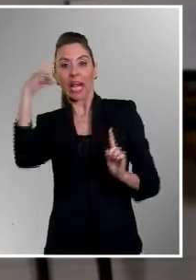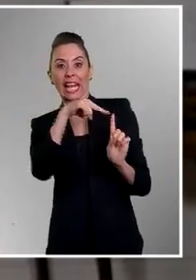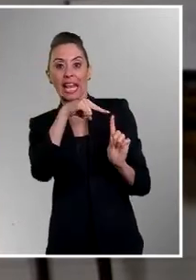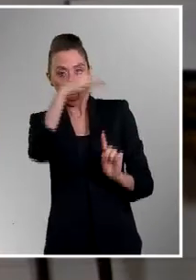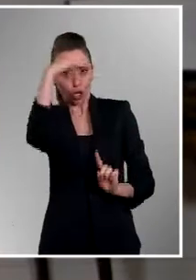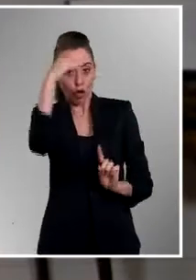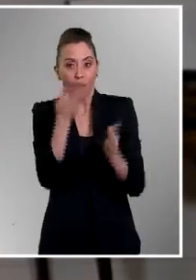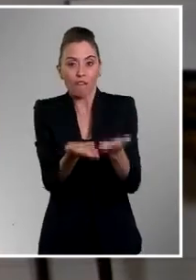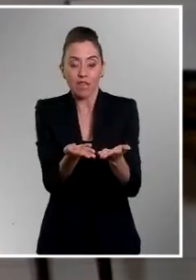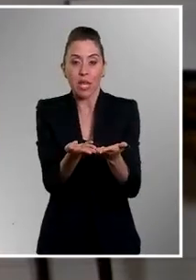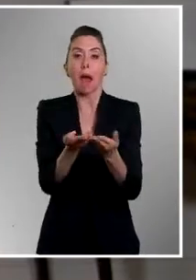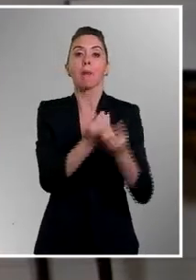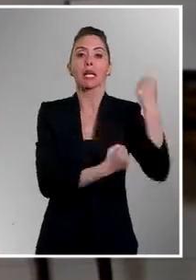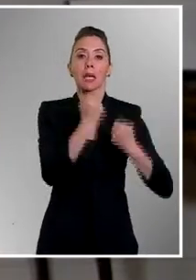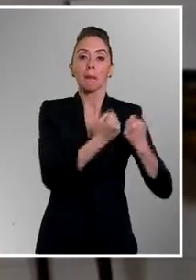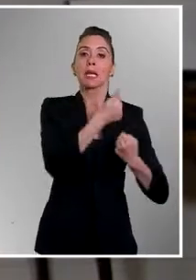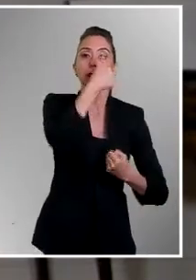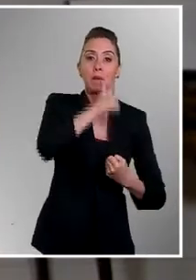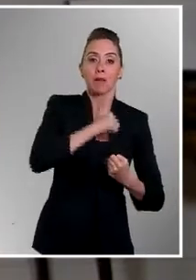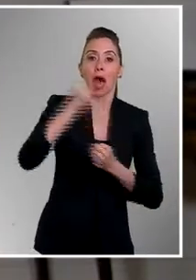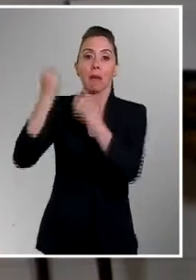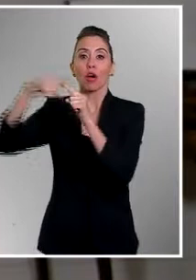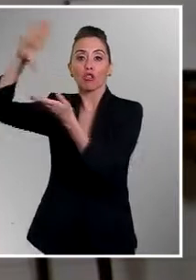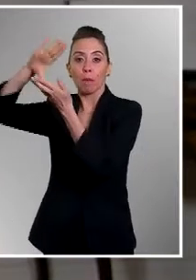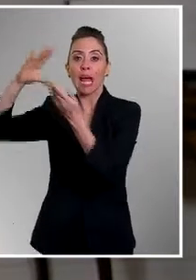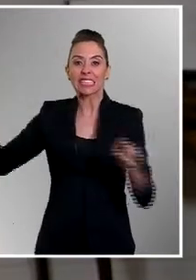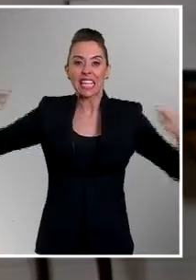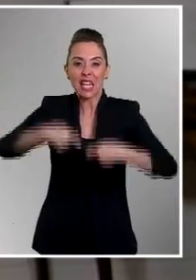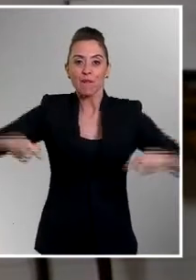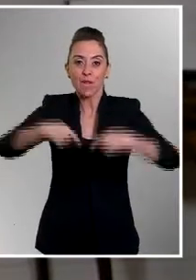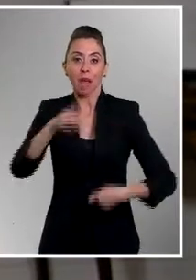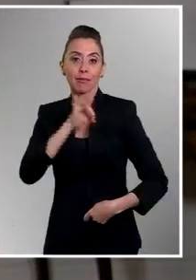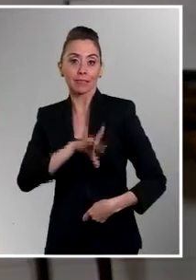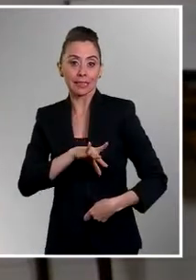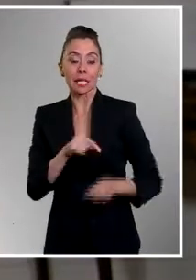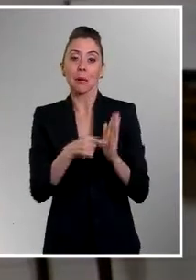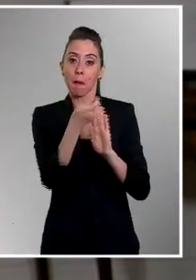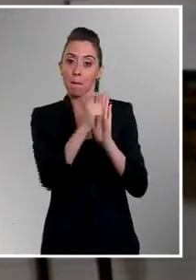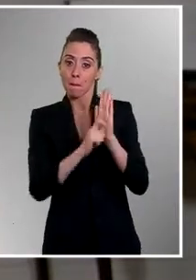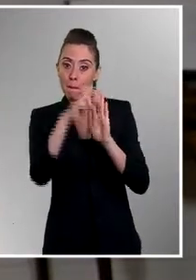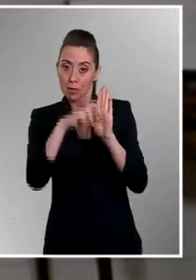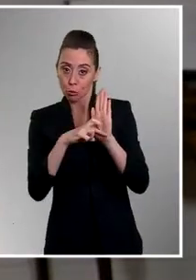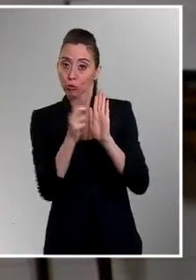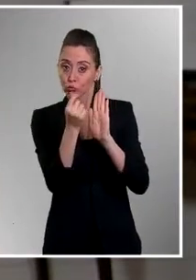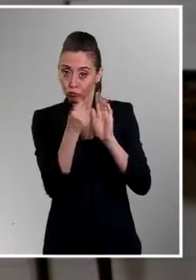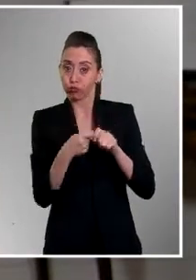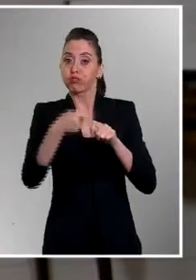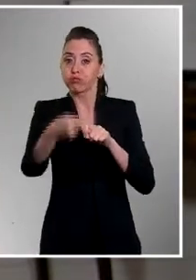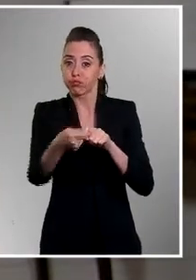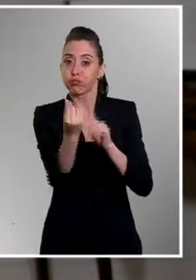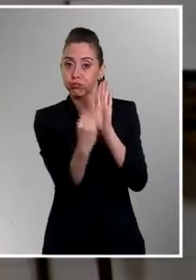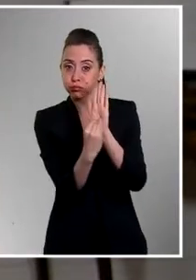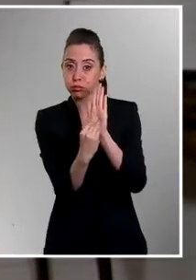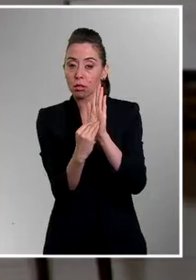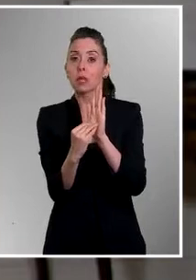confianza necesaria para la inversión privada nacional y extranjera pero además este presupuesto destina los recursos que se requieren para crear